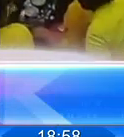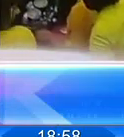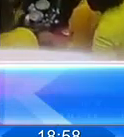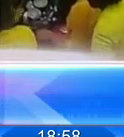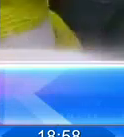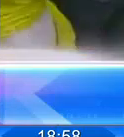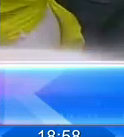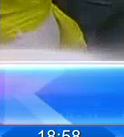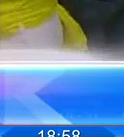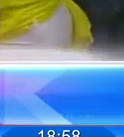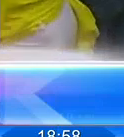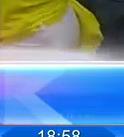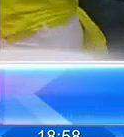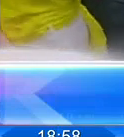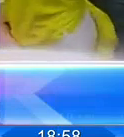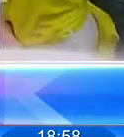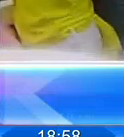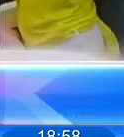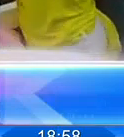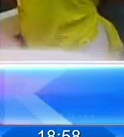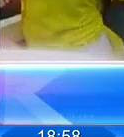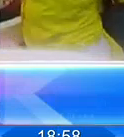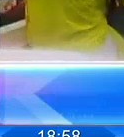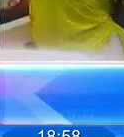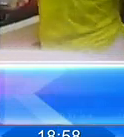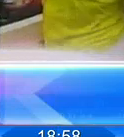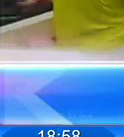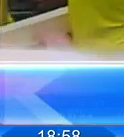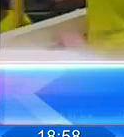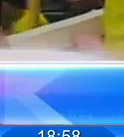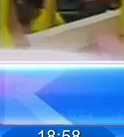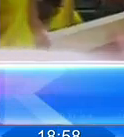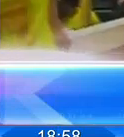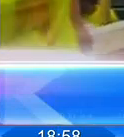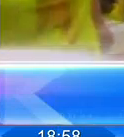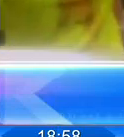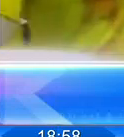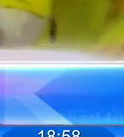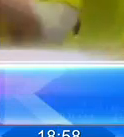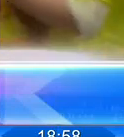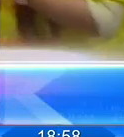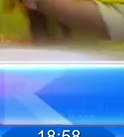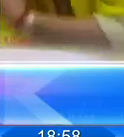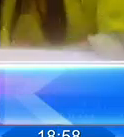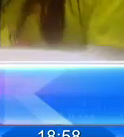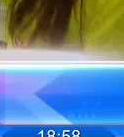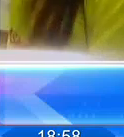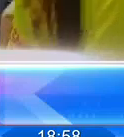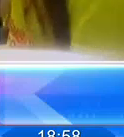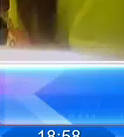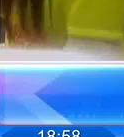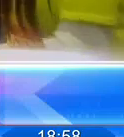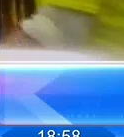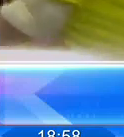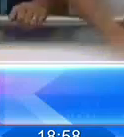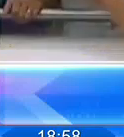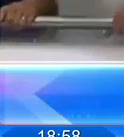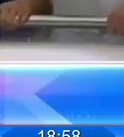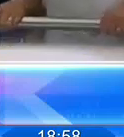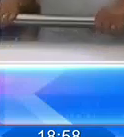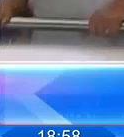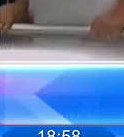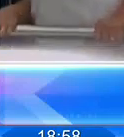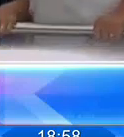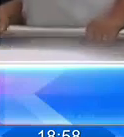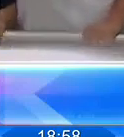Luego avanzó hacia el sector de la Bahía para tomar luego también la calle Portete y dirigirse hacia el suroeste de Guayaquil. Por